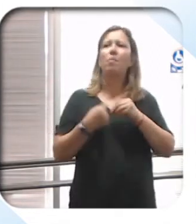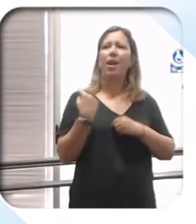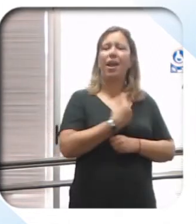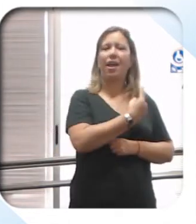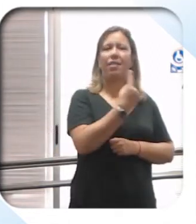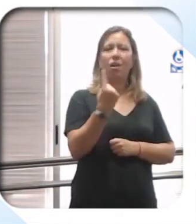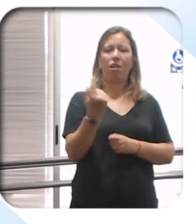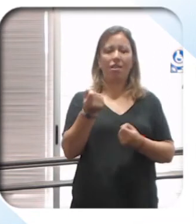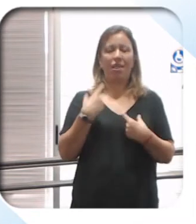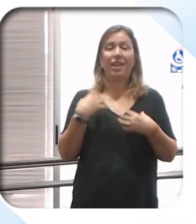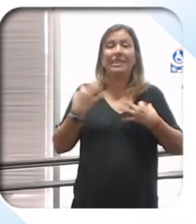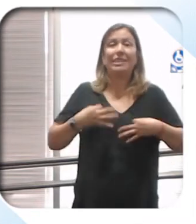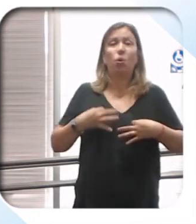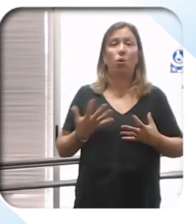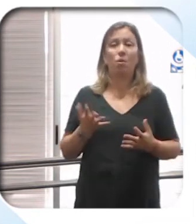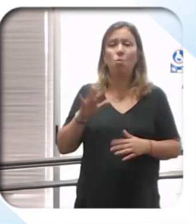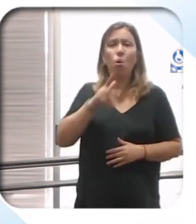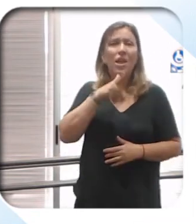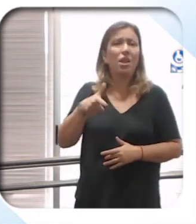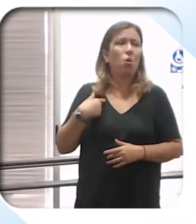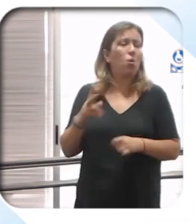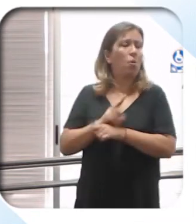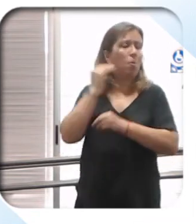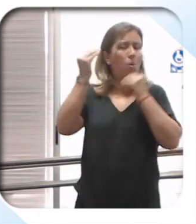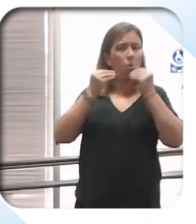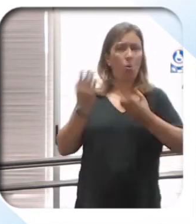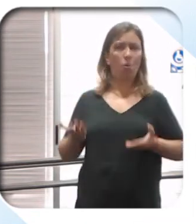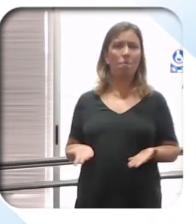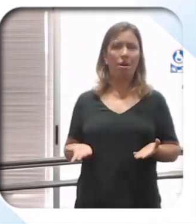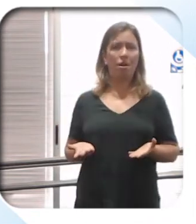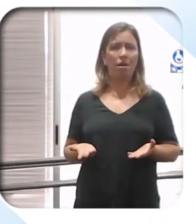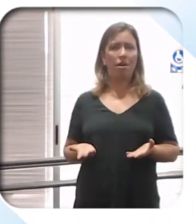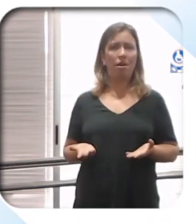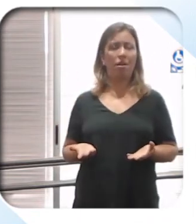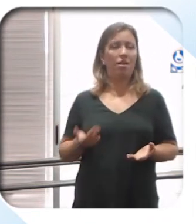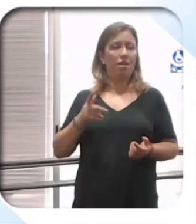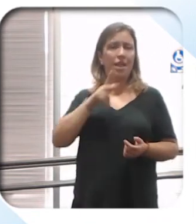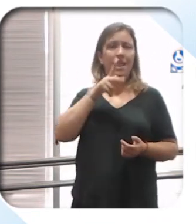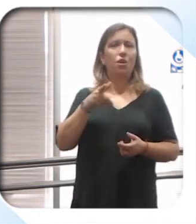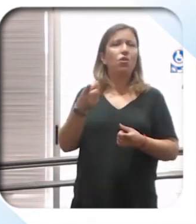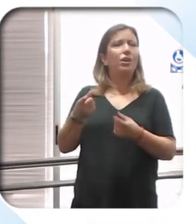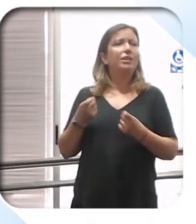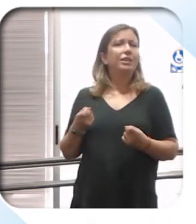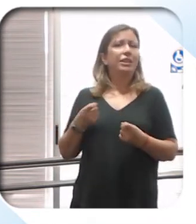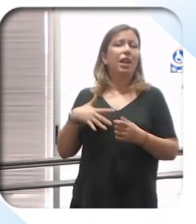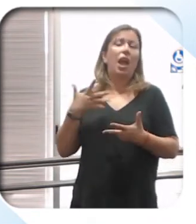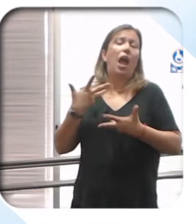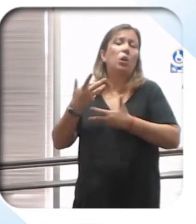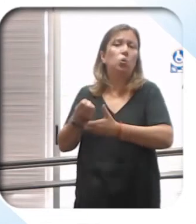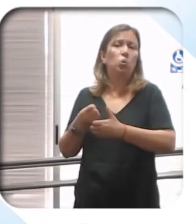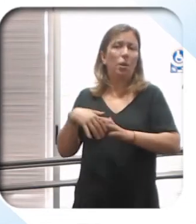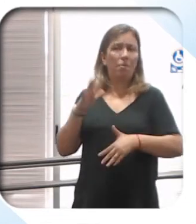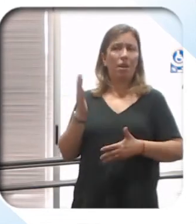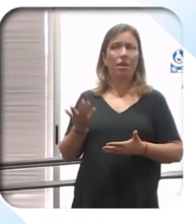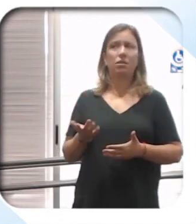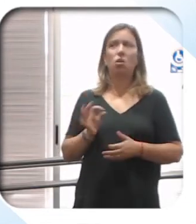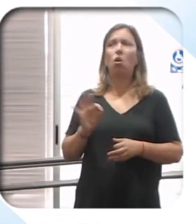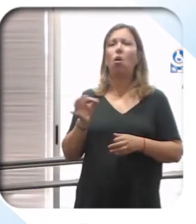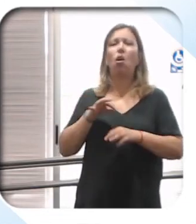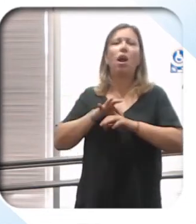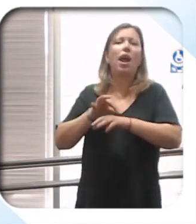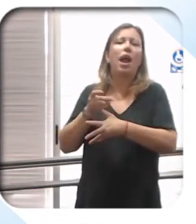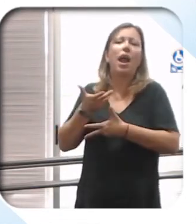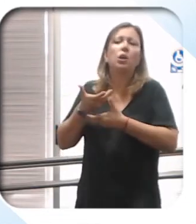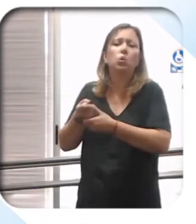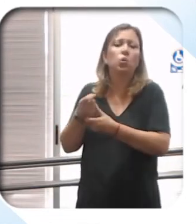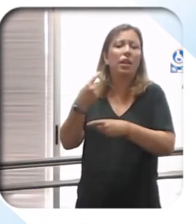que nos dan seguridad, son nuestros hijos. Son hijos que necesitan quizás más ayuda o asistencia en